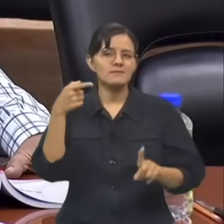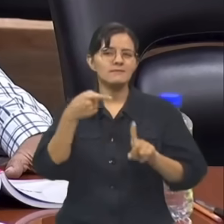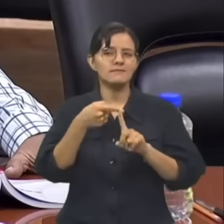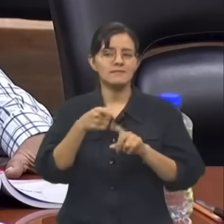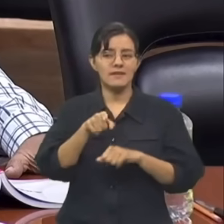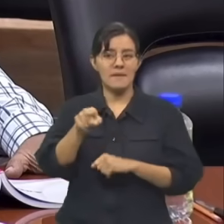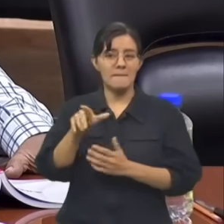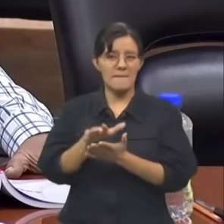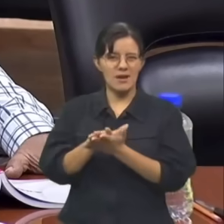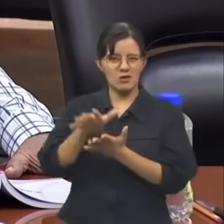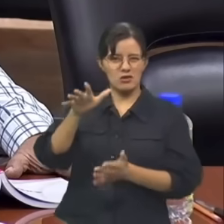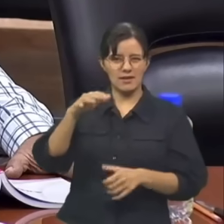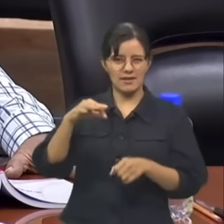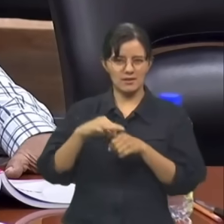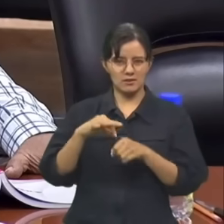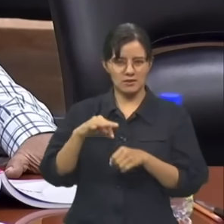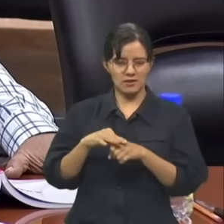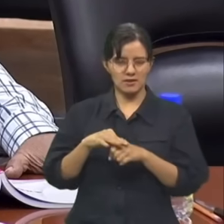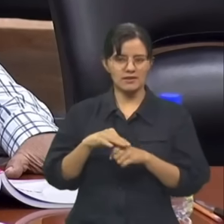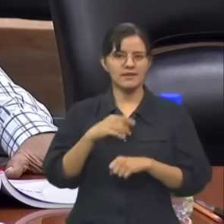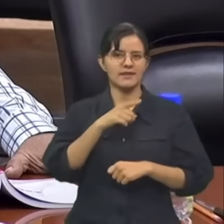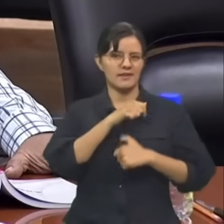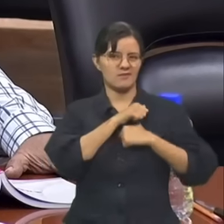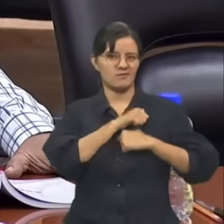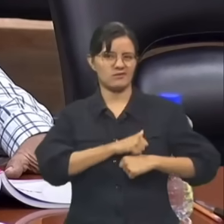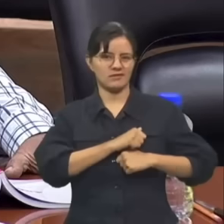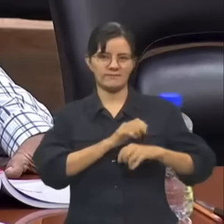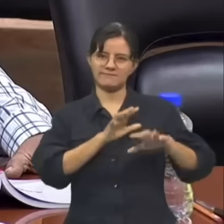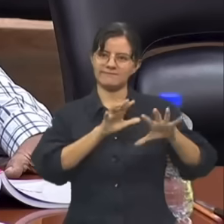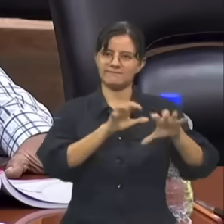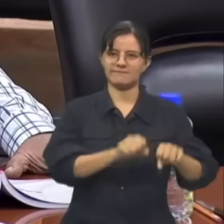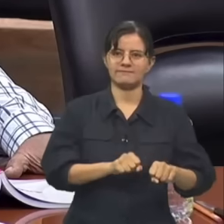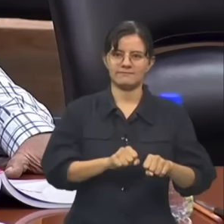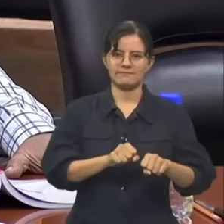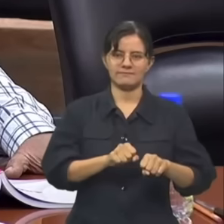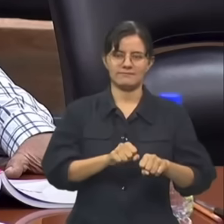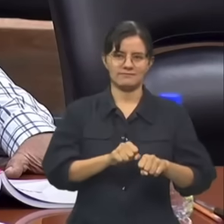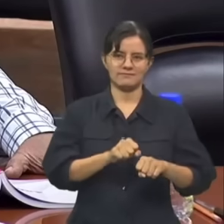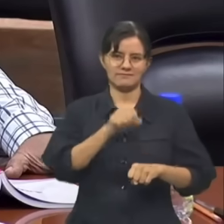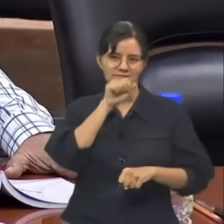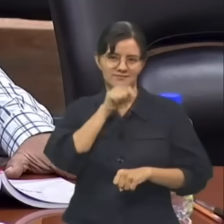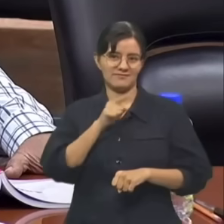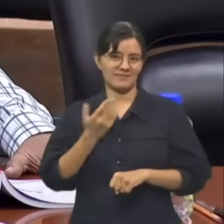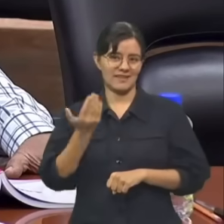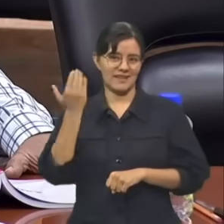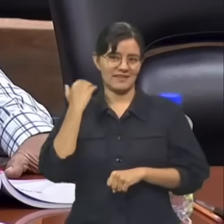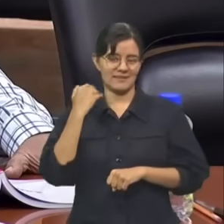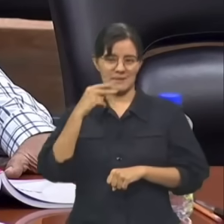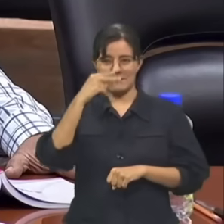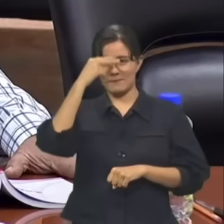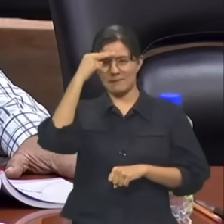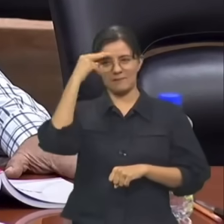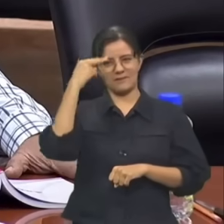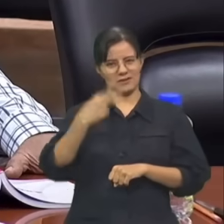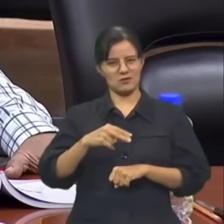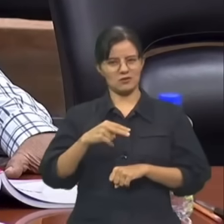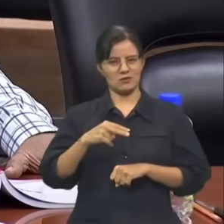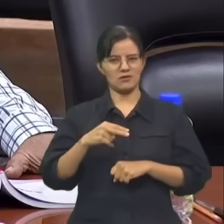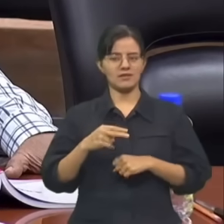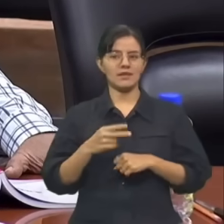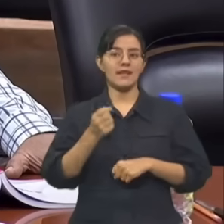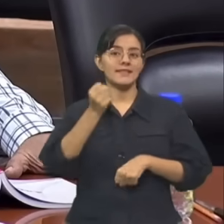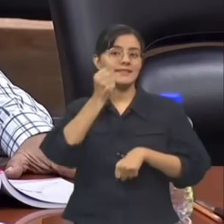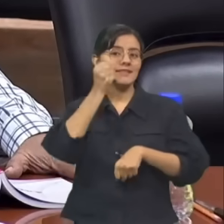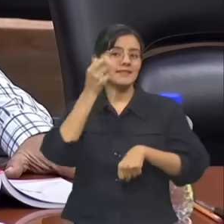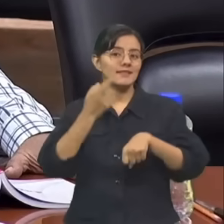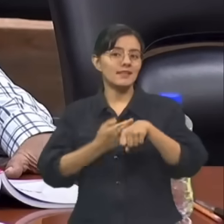del árbitro o sea lo que ya tuvimos en este país un órgano que tenía un secretario